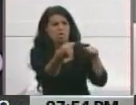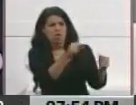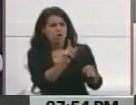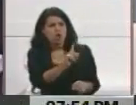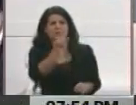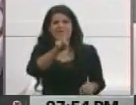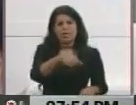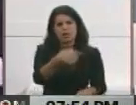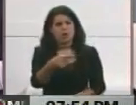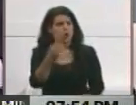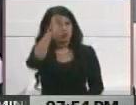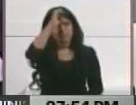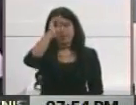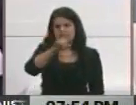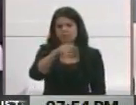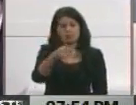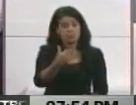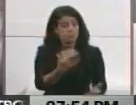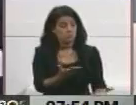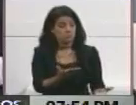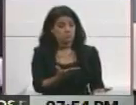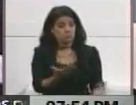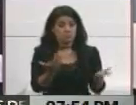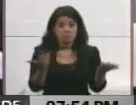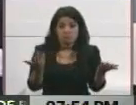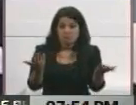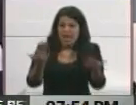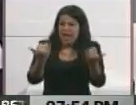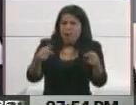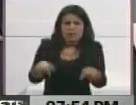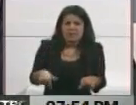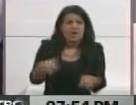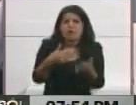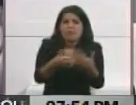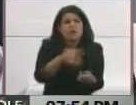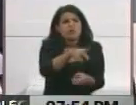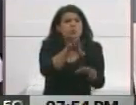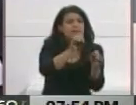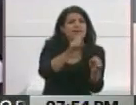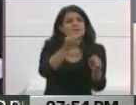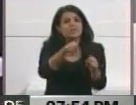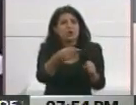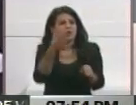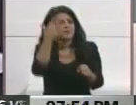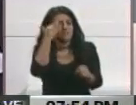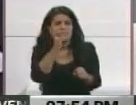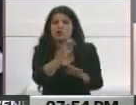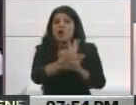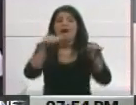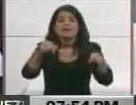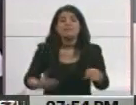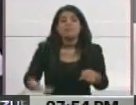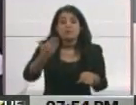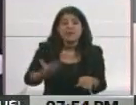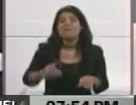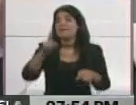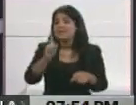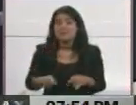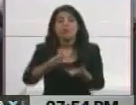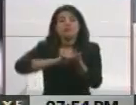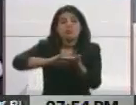destino del país la paz del país la estabilidad de las instituciones el desarrollo económico y social de